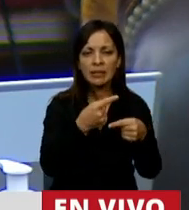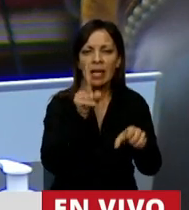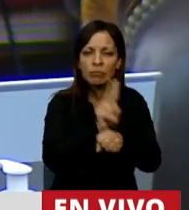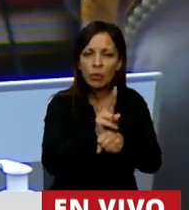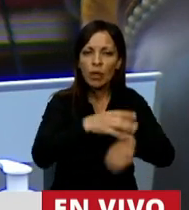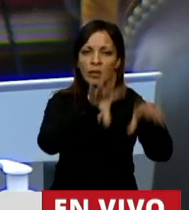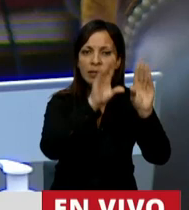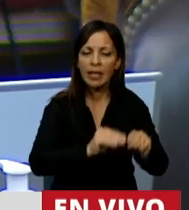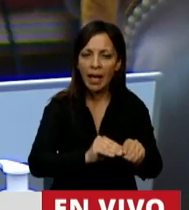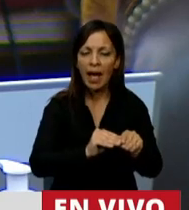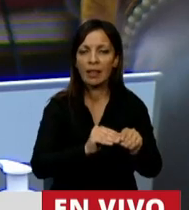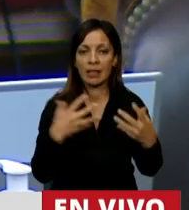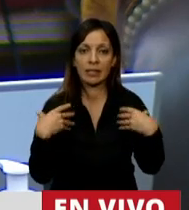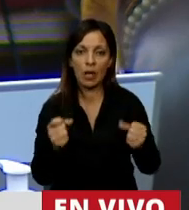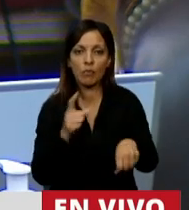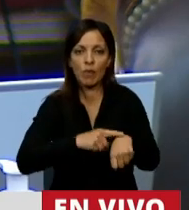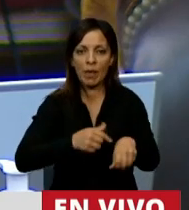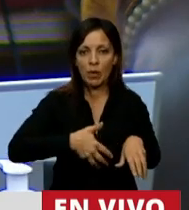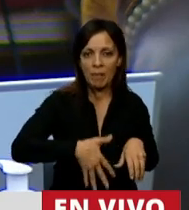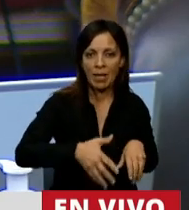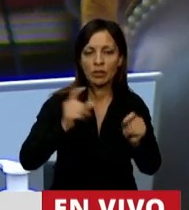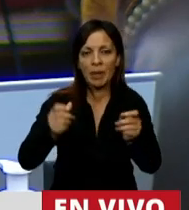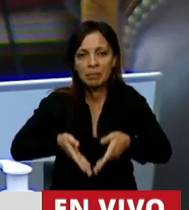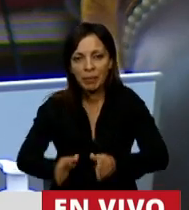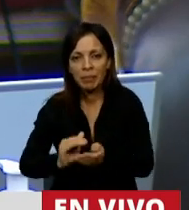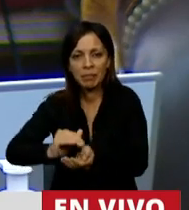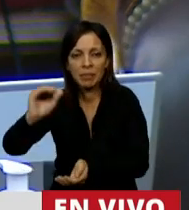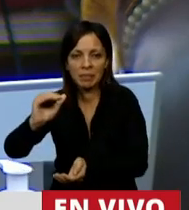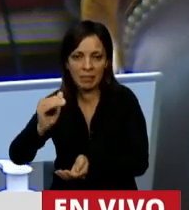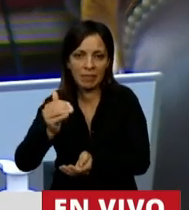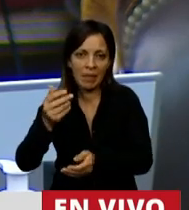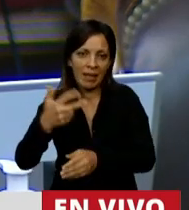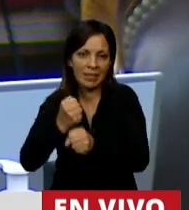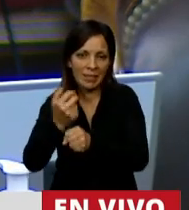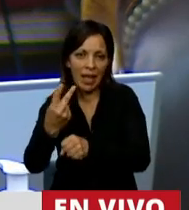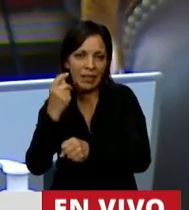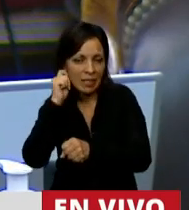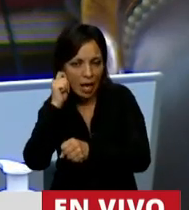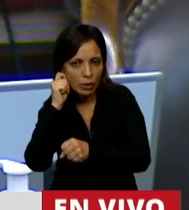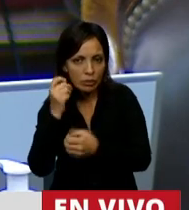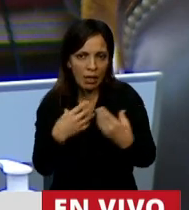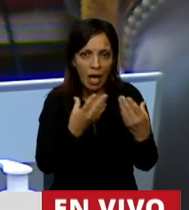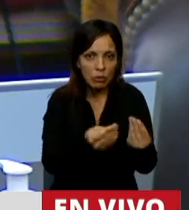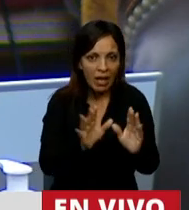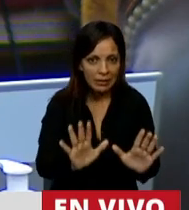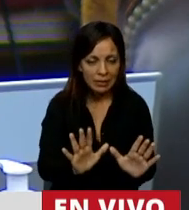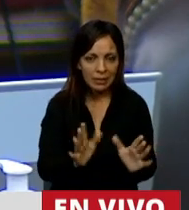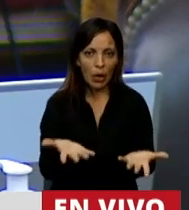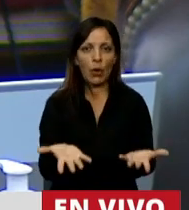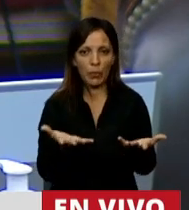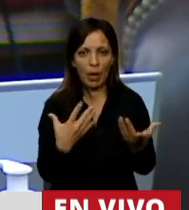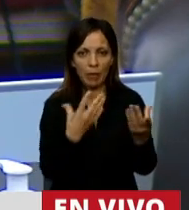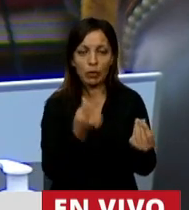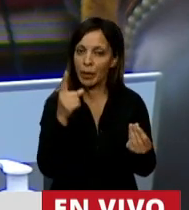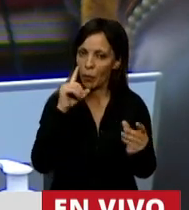salud durante el embarazo y la primera infancia? ¿Cómo no voy a estar de acuerdo con un Estado presente que ayude a los más débiles? Pero